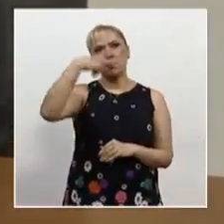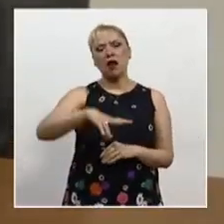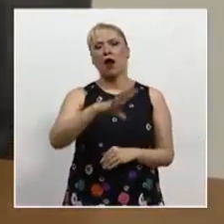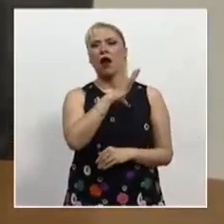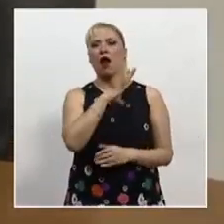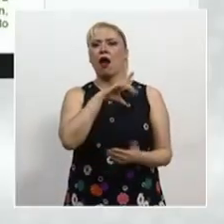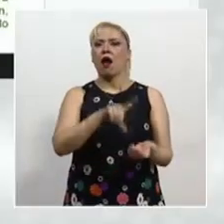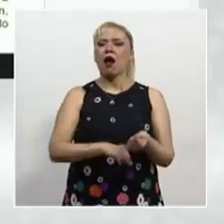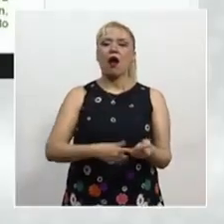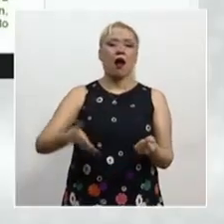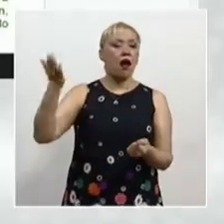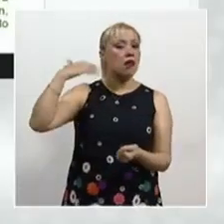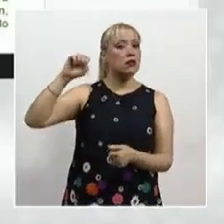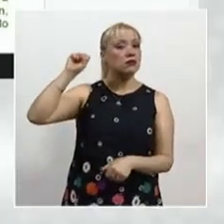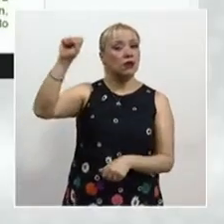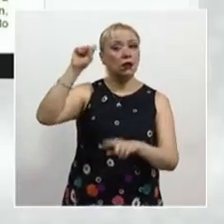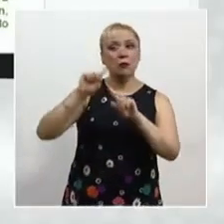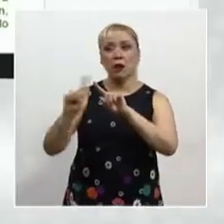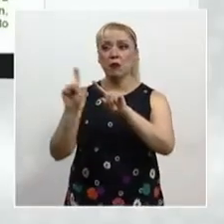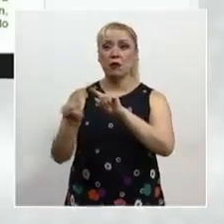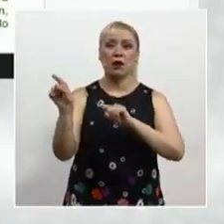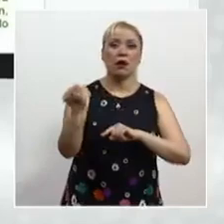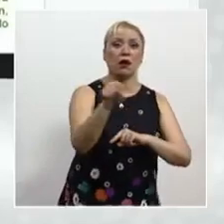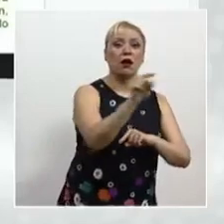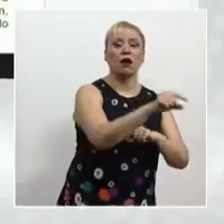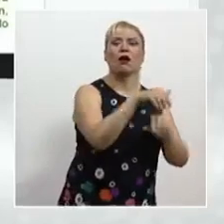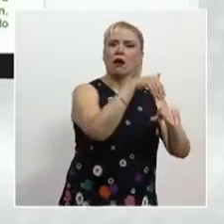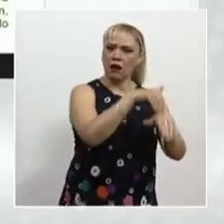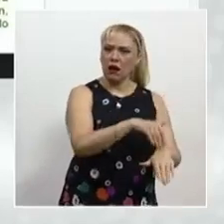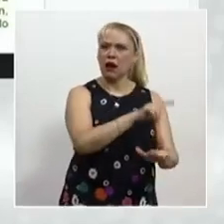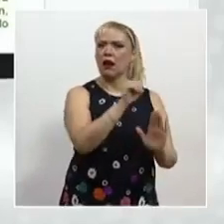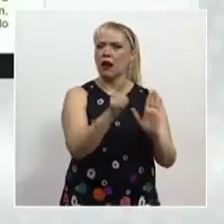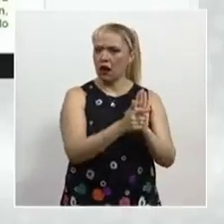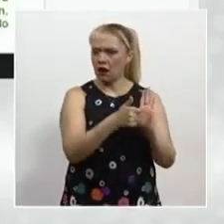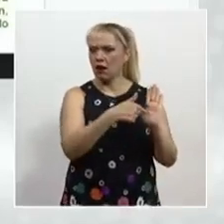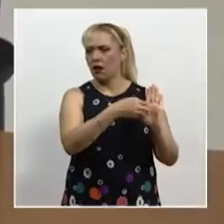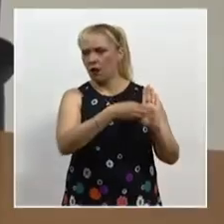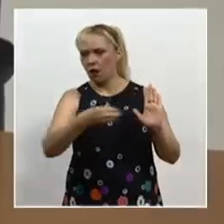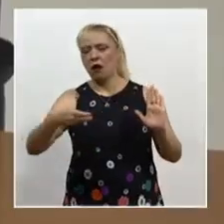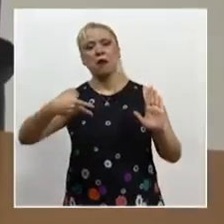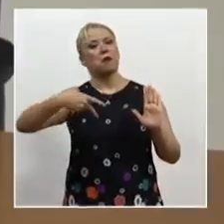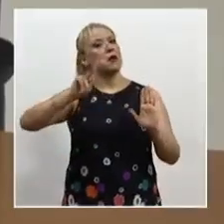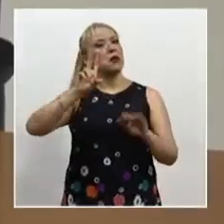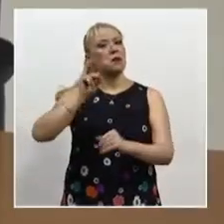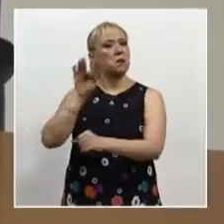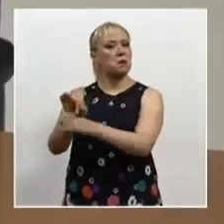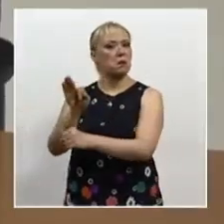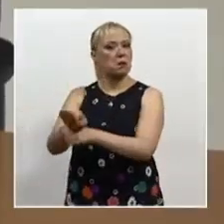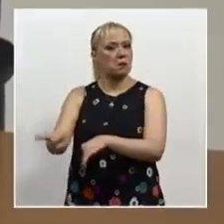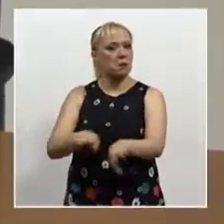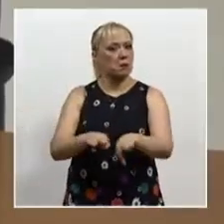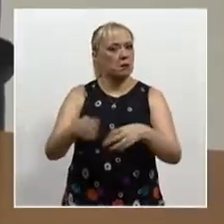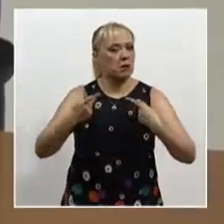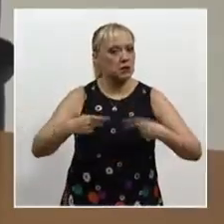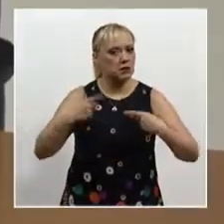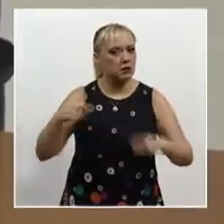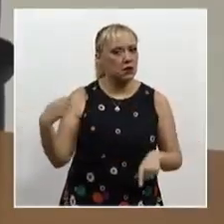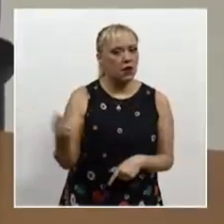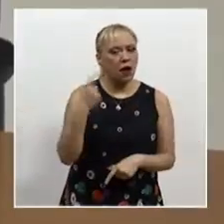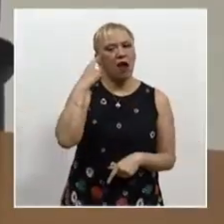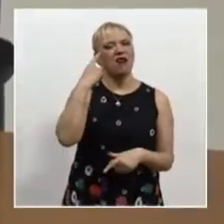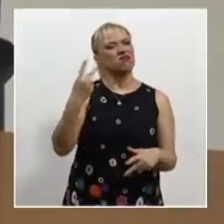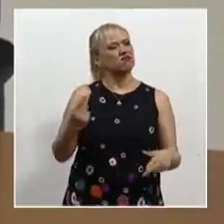existían muchos sindicatos que cumplían con los formalismos de la ley, pero que no representaban a los trabajadores, motivo por el cual se impulsó